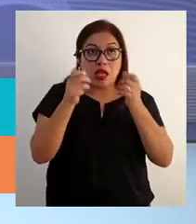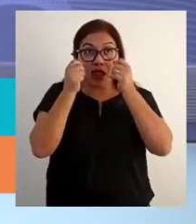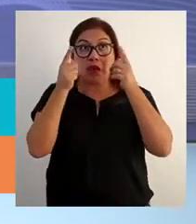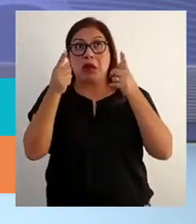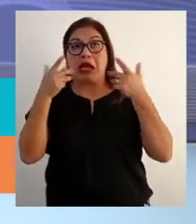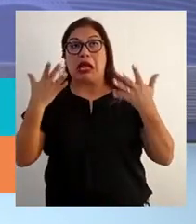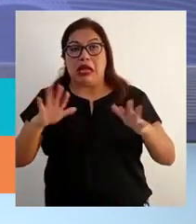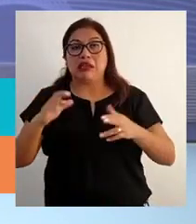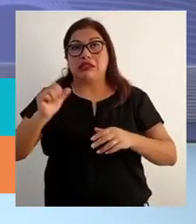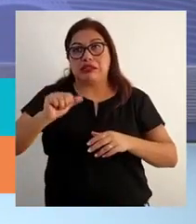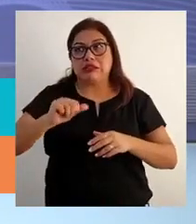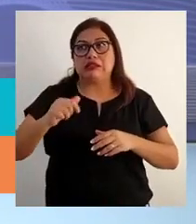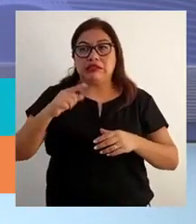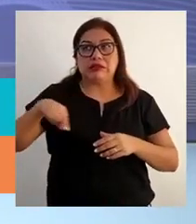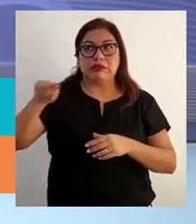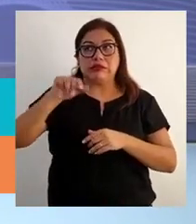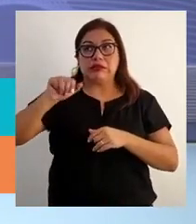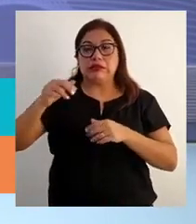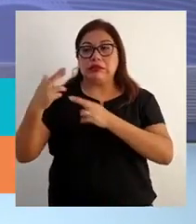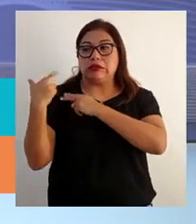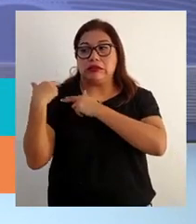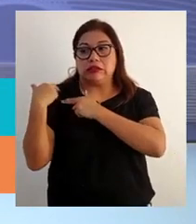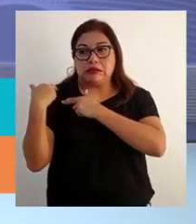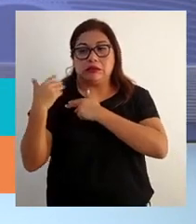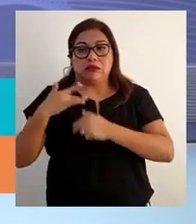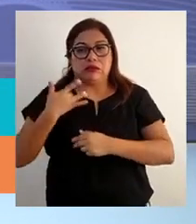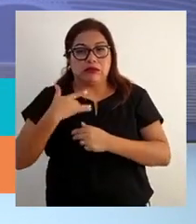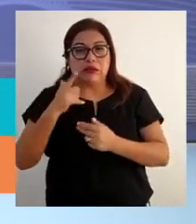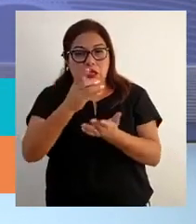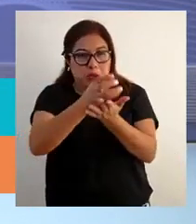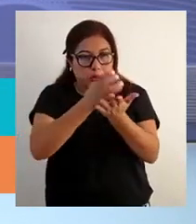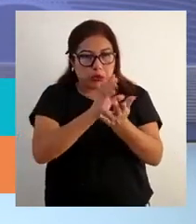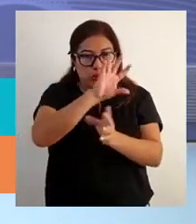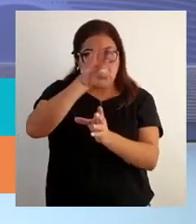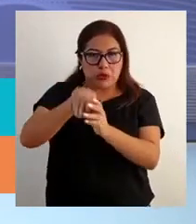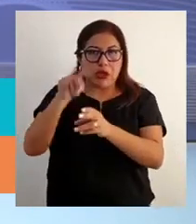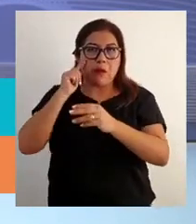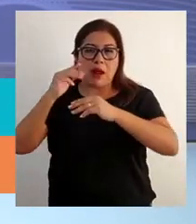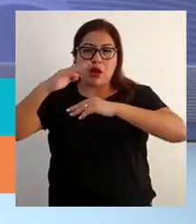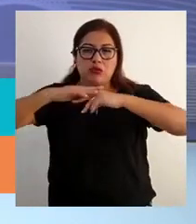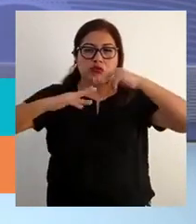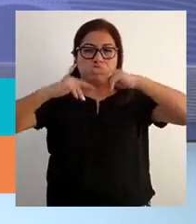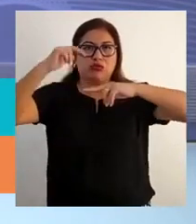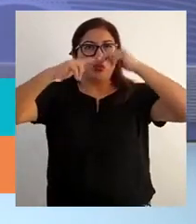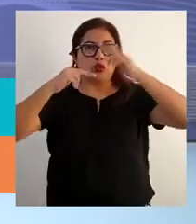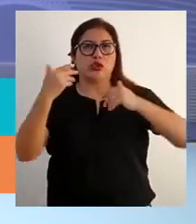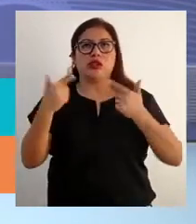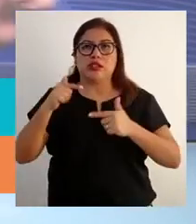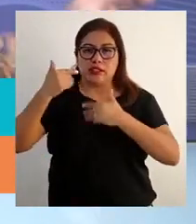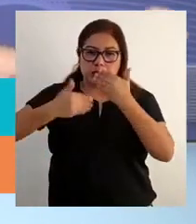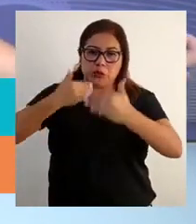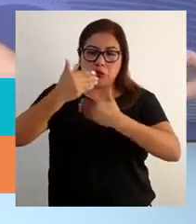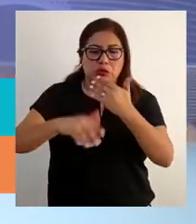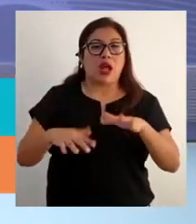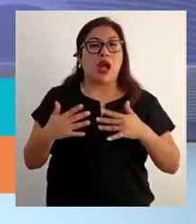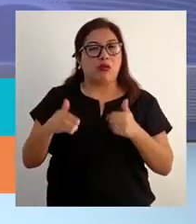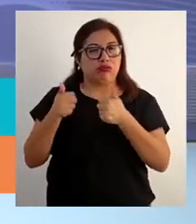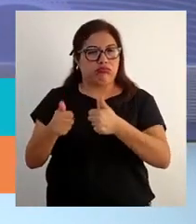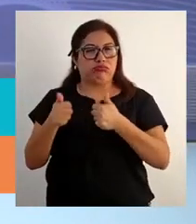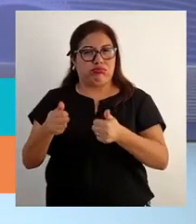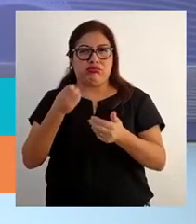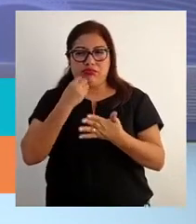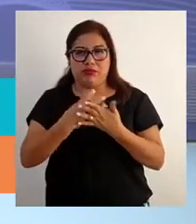nos alegra muchísimo ser parte integrante y parte constructiva en este proceso. Qué bien, sí, qué bien, Ricardo, mucho, qué bien. Enrique, hay